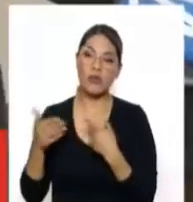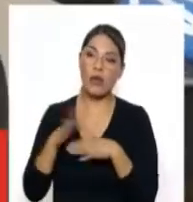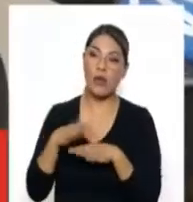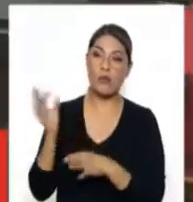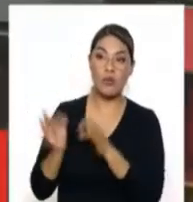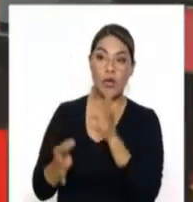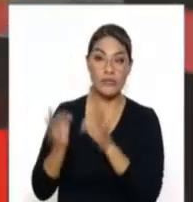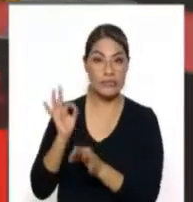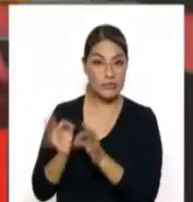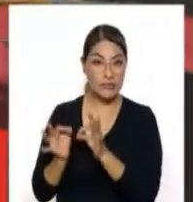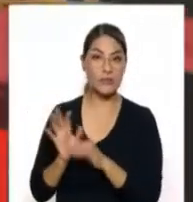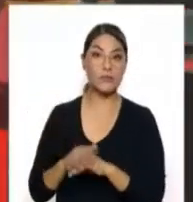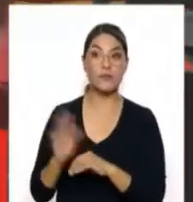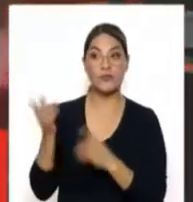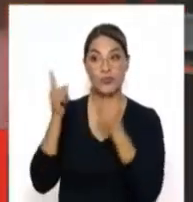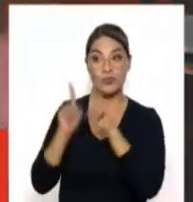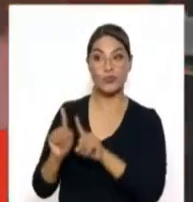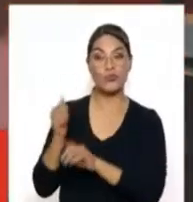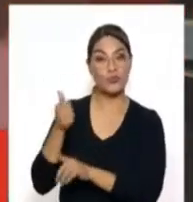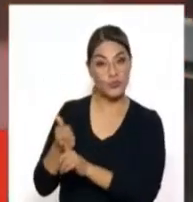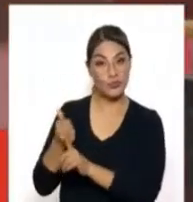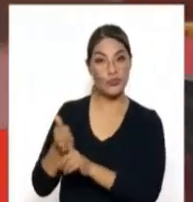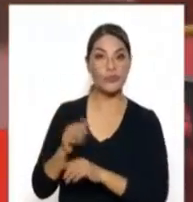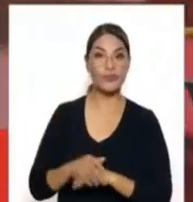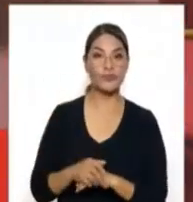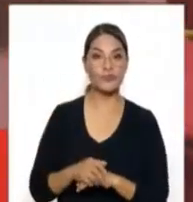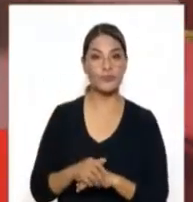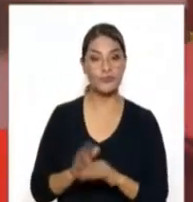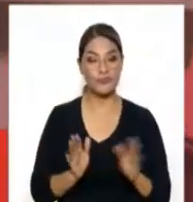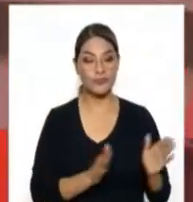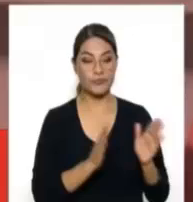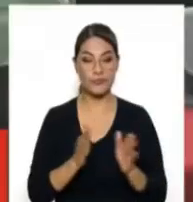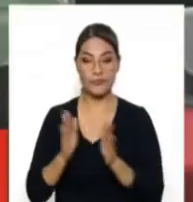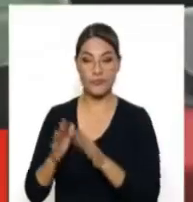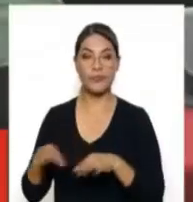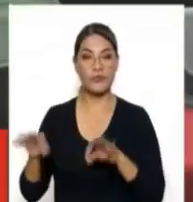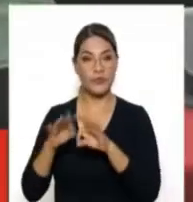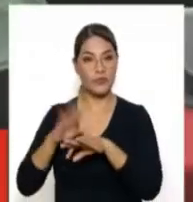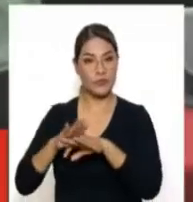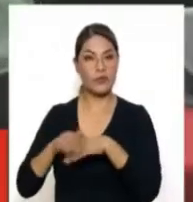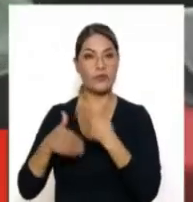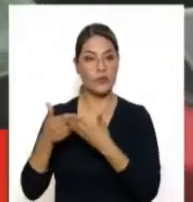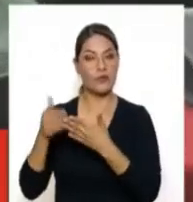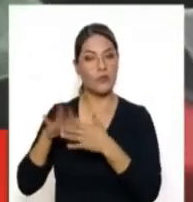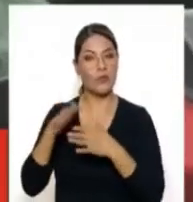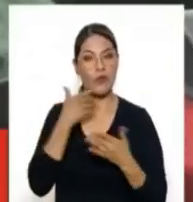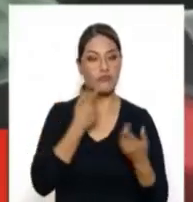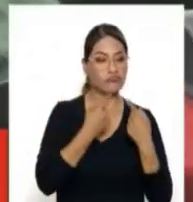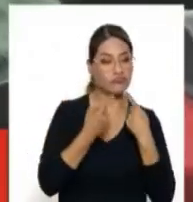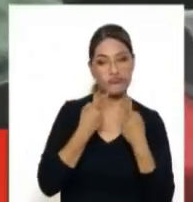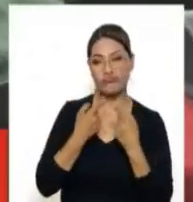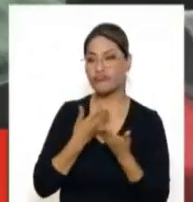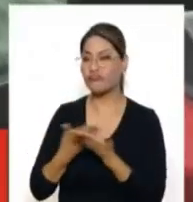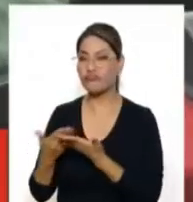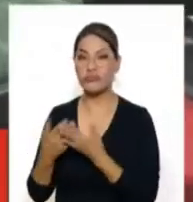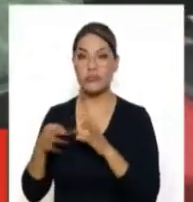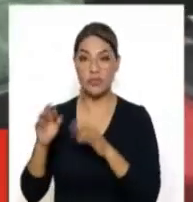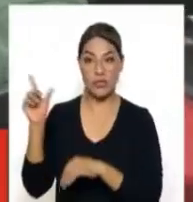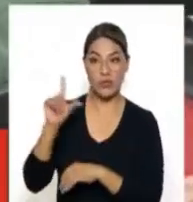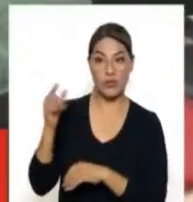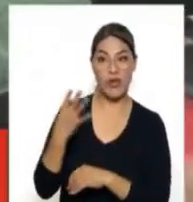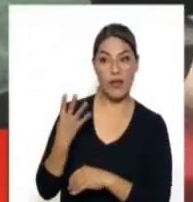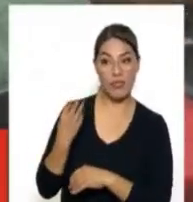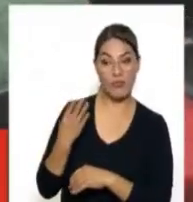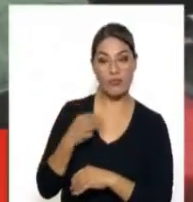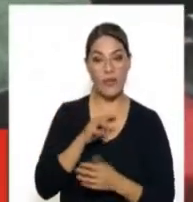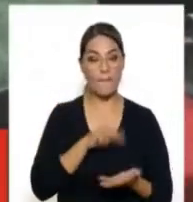su decisión. Tras el cierre de la actuación probatoria, las partes involucradas presentarán sus alegatos finales este lunes 14 y